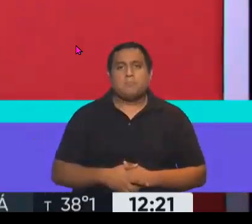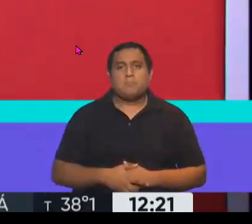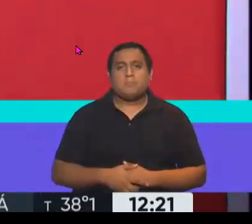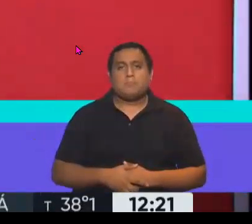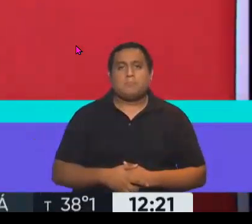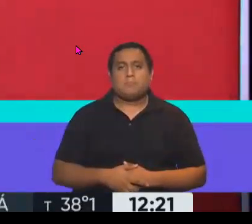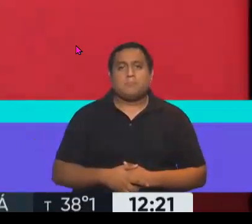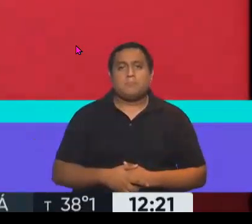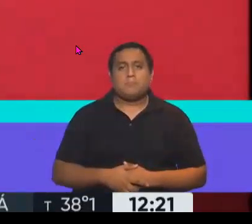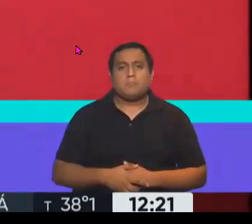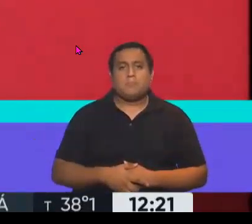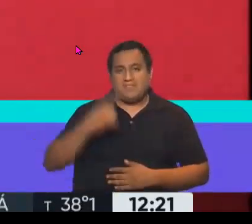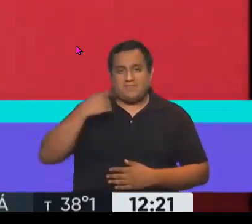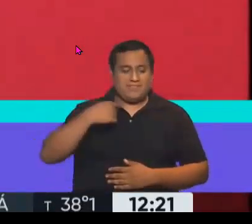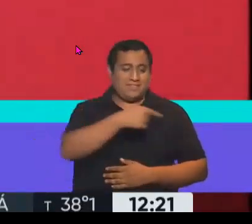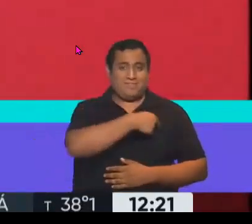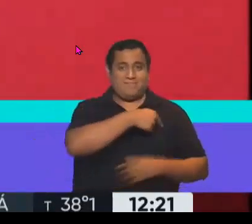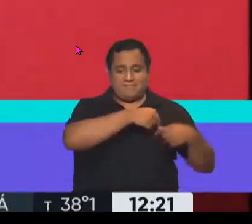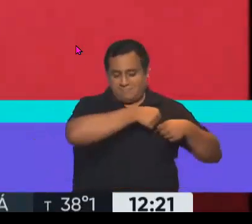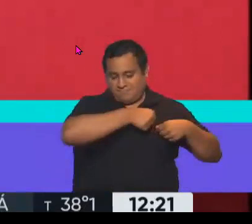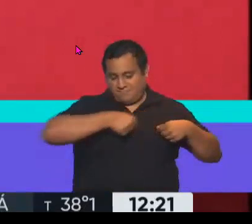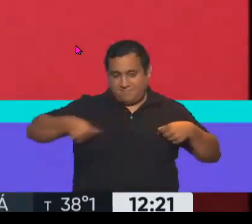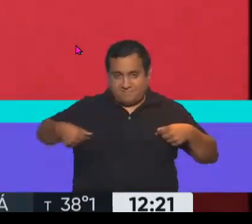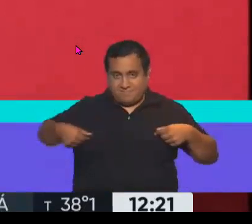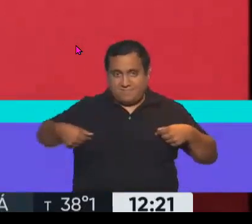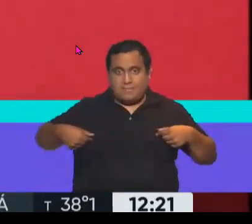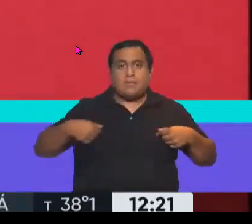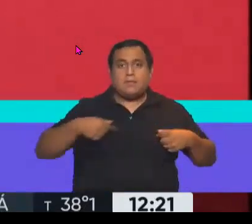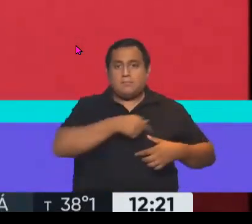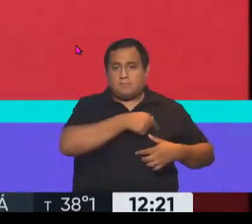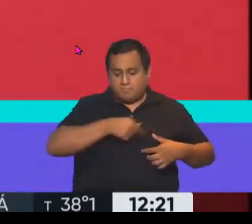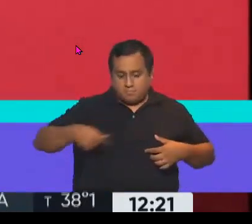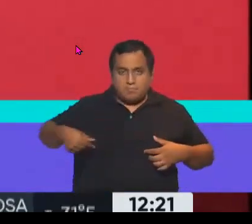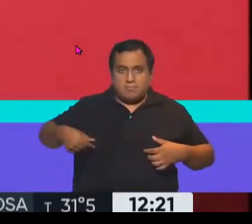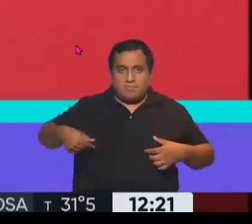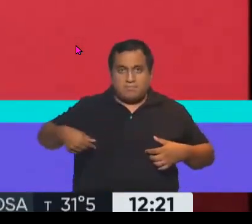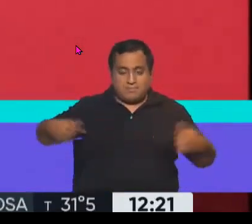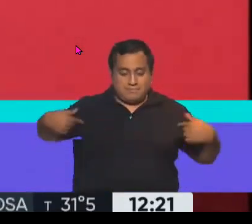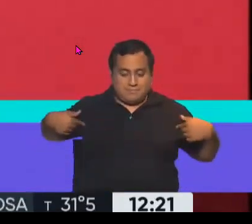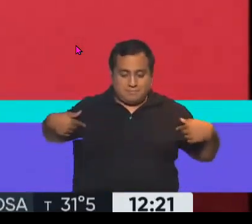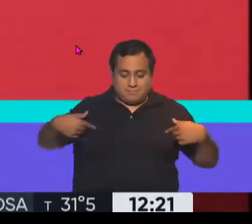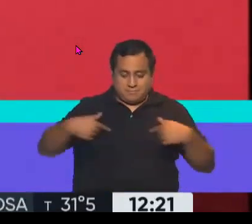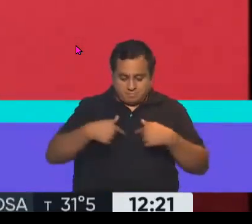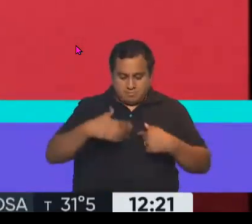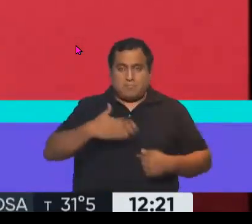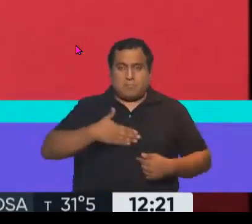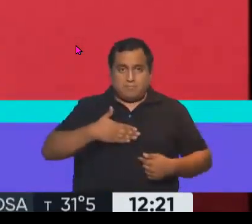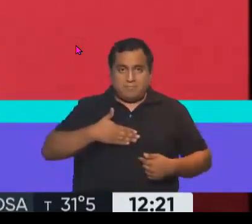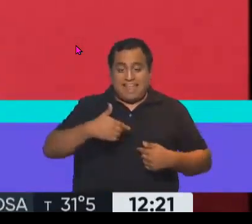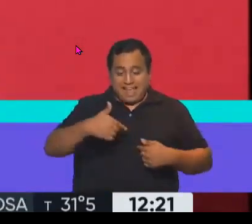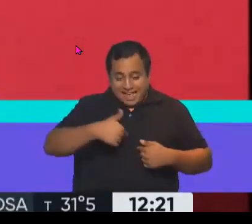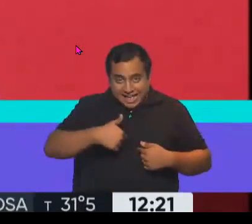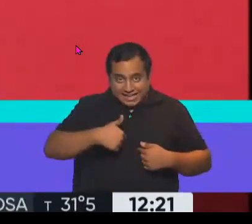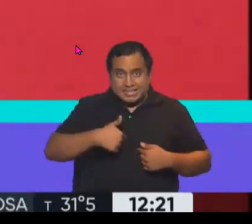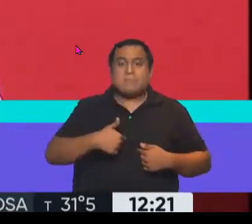Si entrelazamos una línea recta de axila a axila, ese es el lugar donde tiene que ir el pecho, ¿sí? La